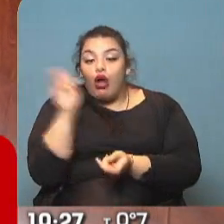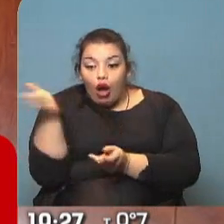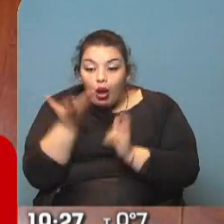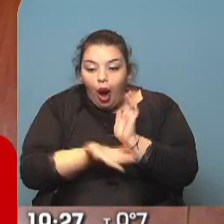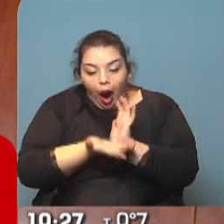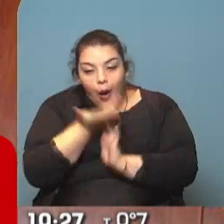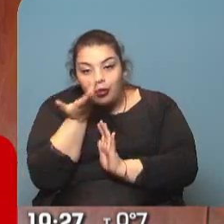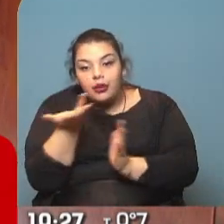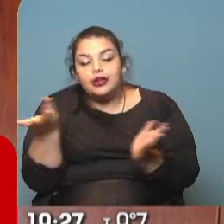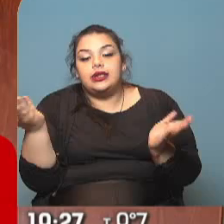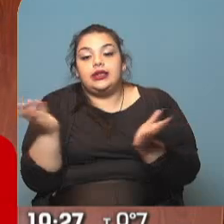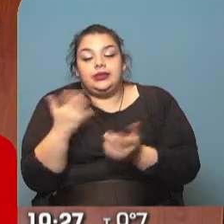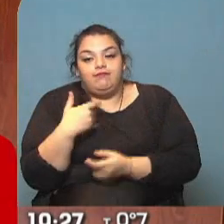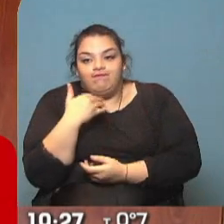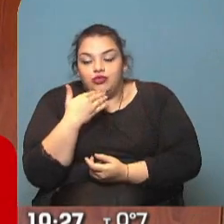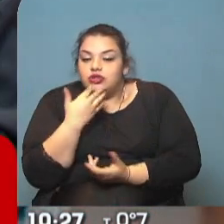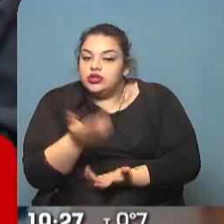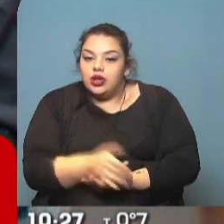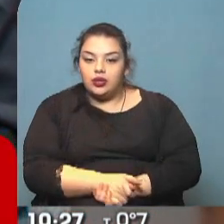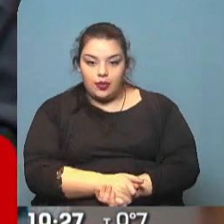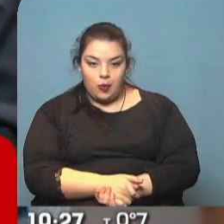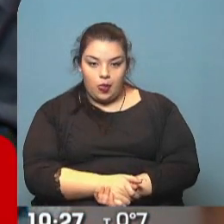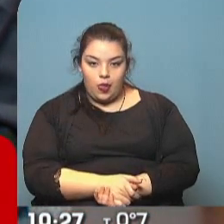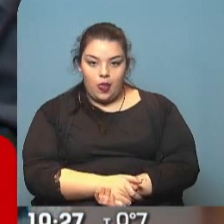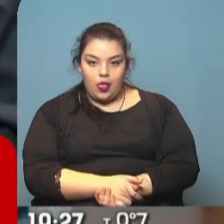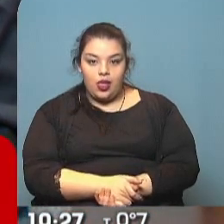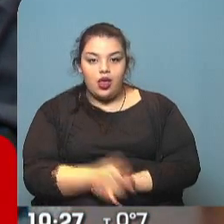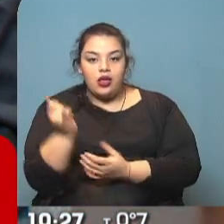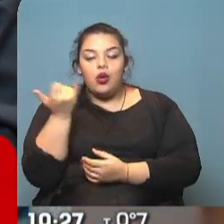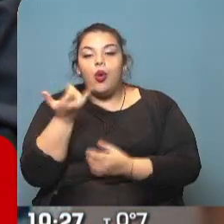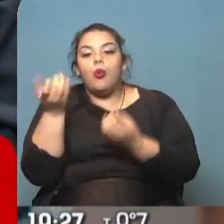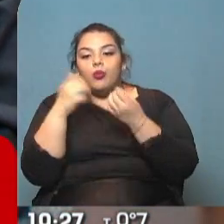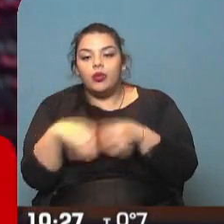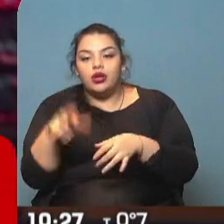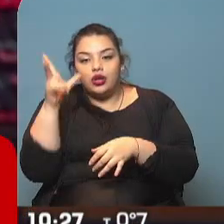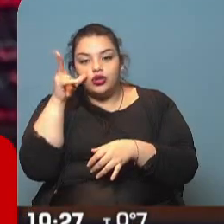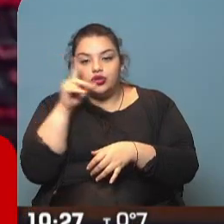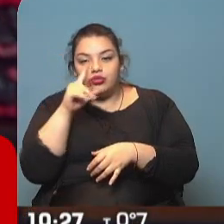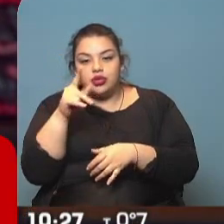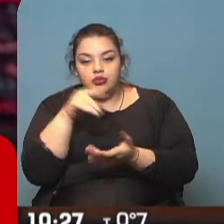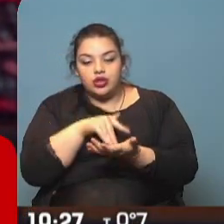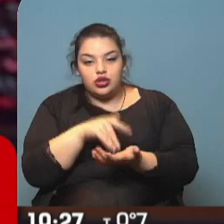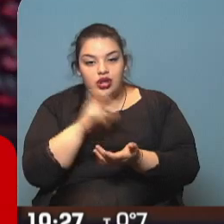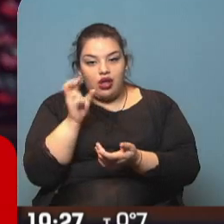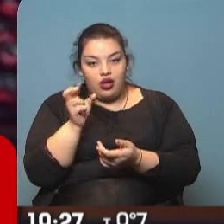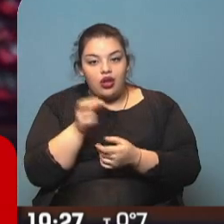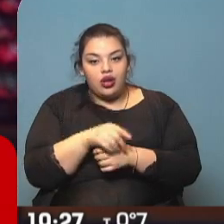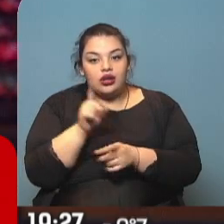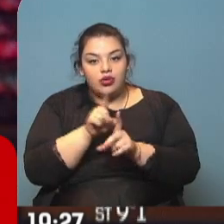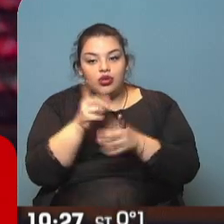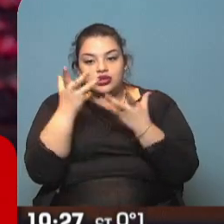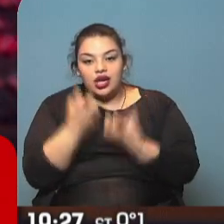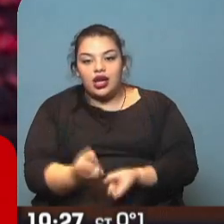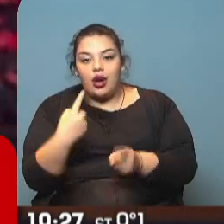que tiran para abajo todavía el crecimiento. La sequía que generó una pérdida cercana a 8.000 millones de dólares en la cosecha de soja. Sequía seguida por